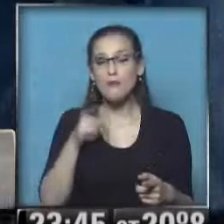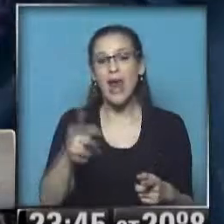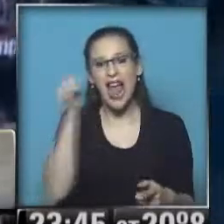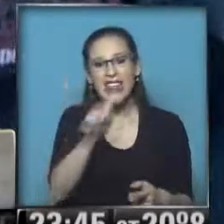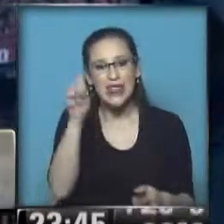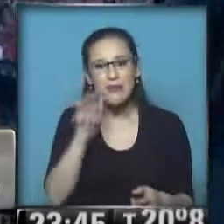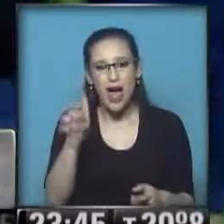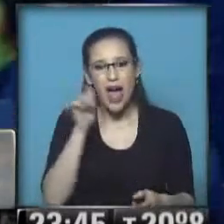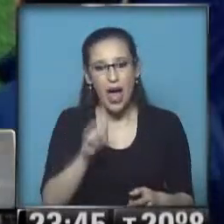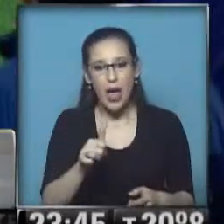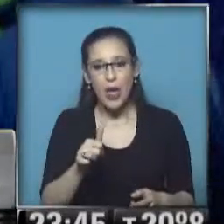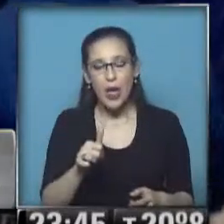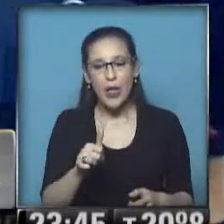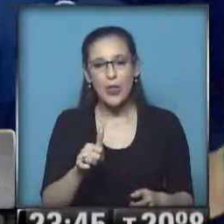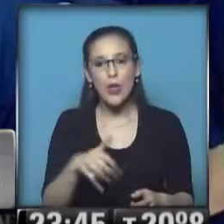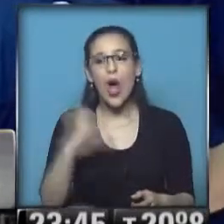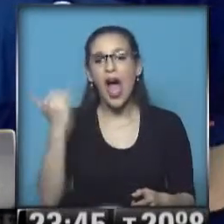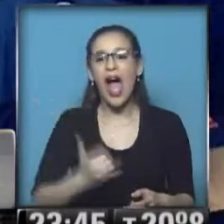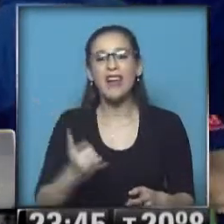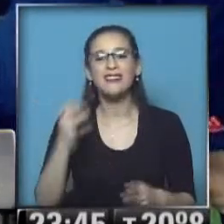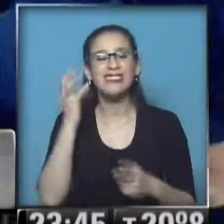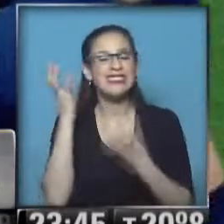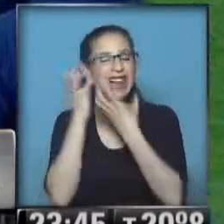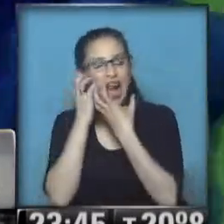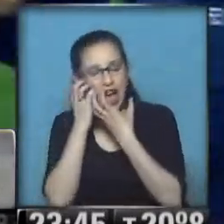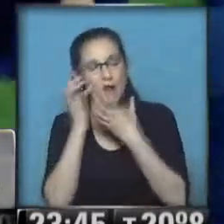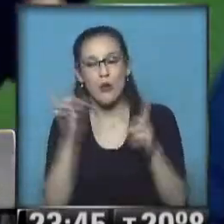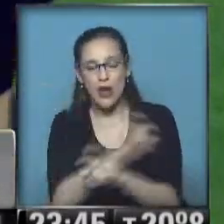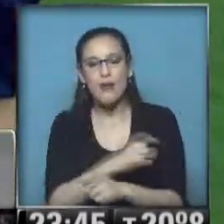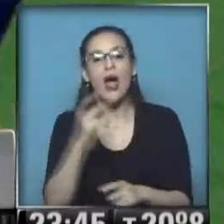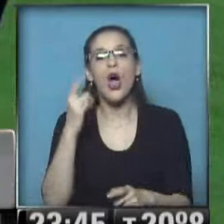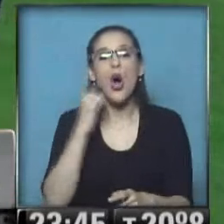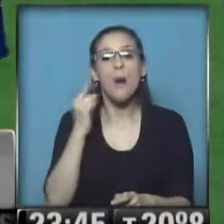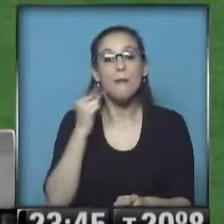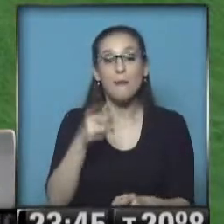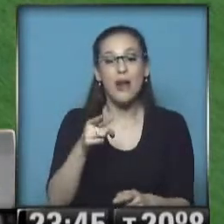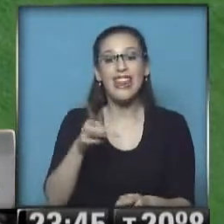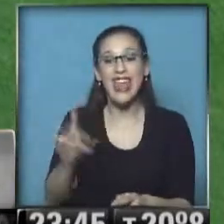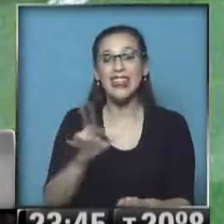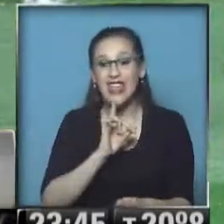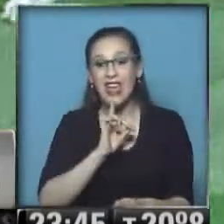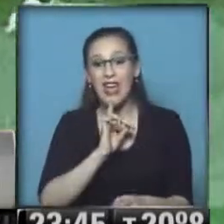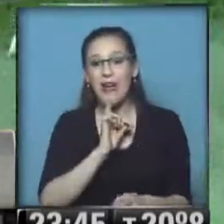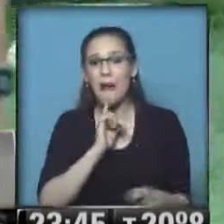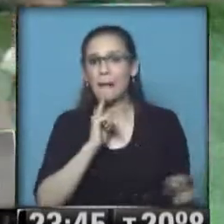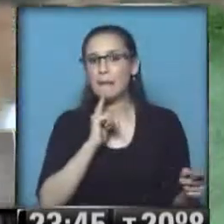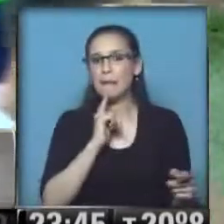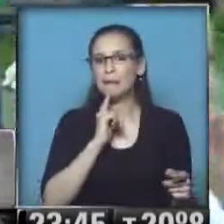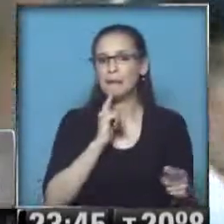estaban atendiendo afuera, que tenía un apósito en su cara, el Cholo se termina peleando con el árbitro del partido,